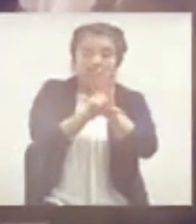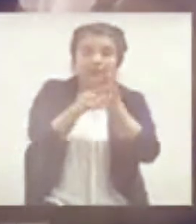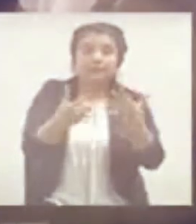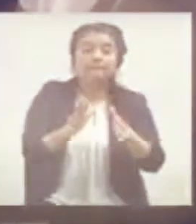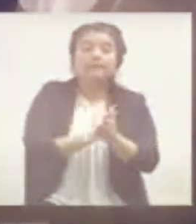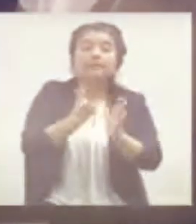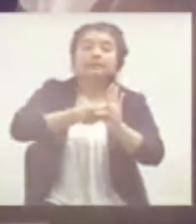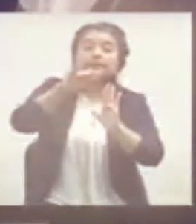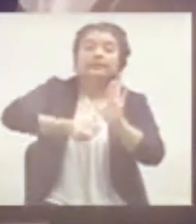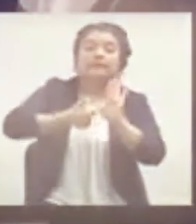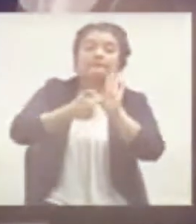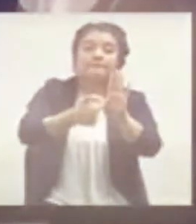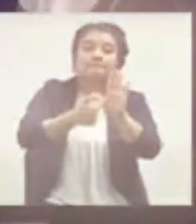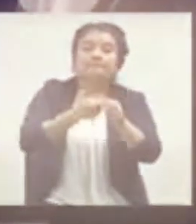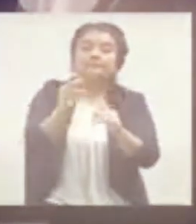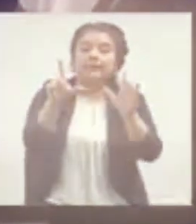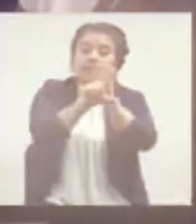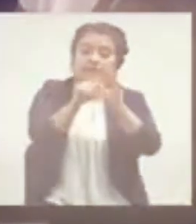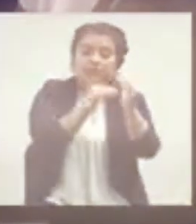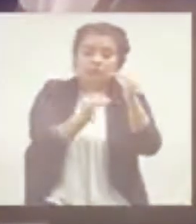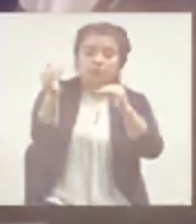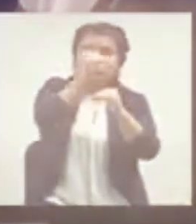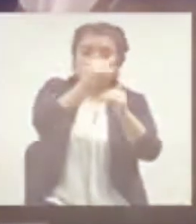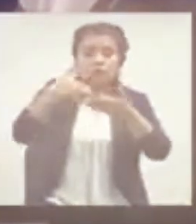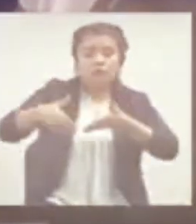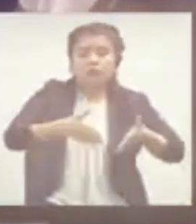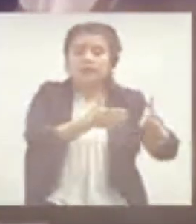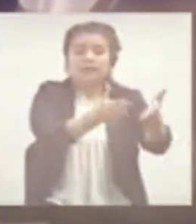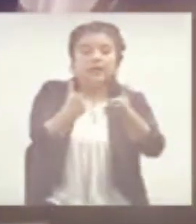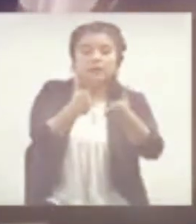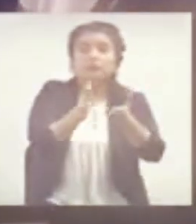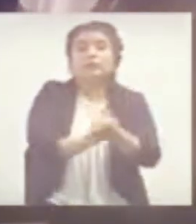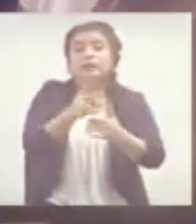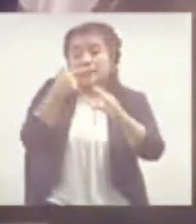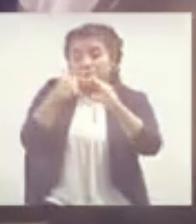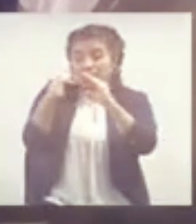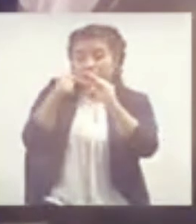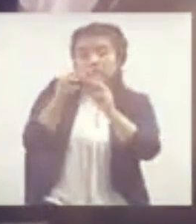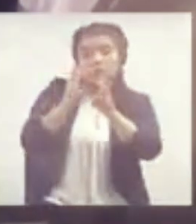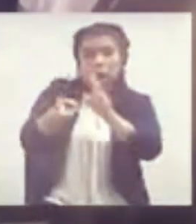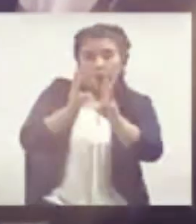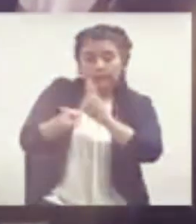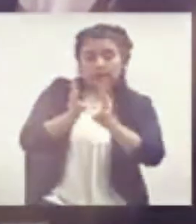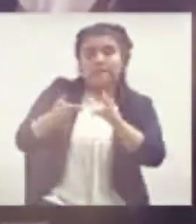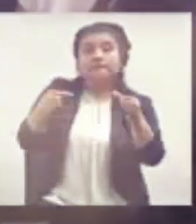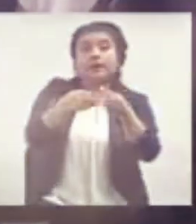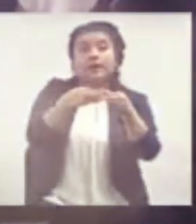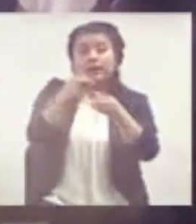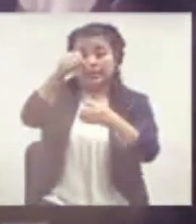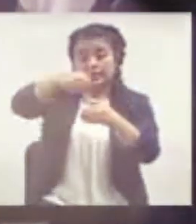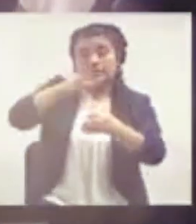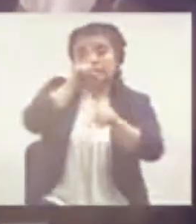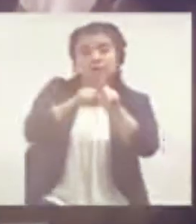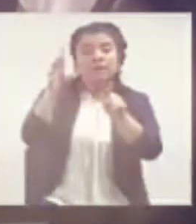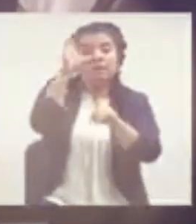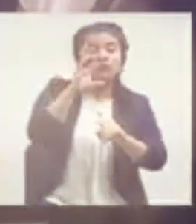dictamen presentado para la Ley de Infraestructura Vial, el cual también fue compartido en el chat a los señores miembros de la comisión y estaremos